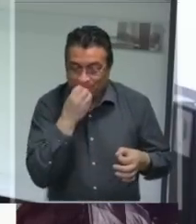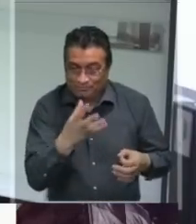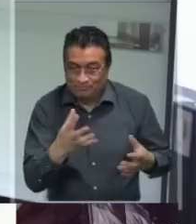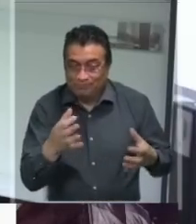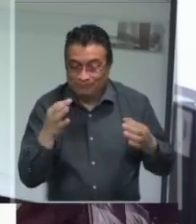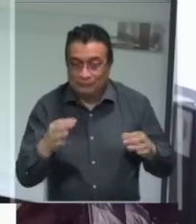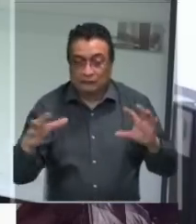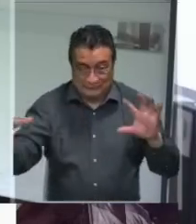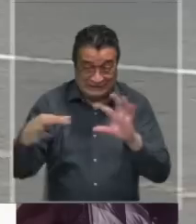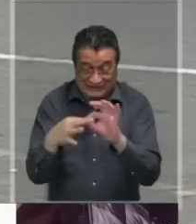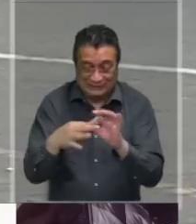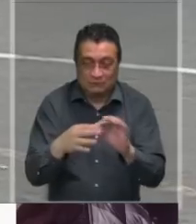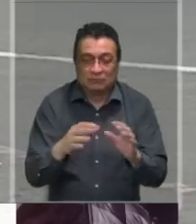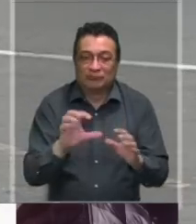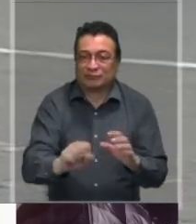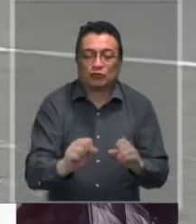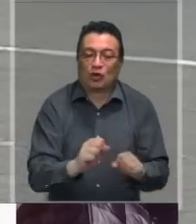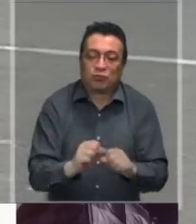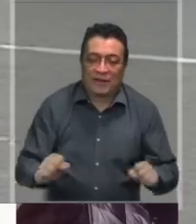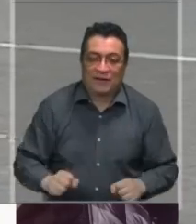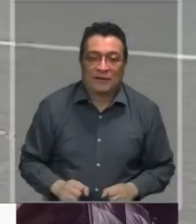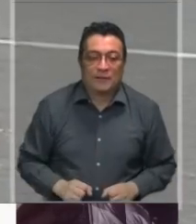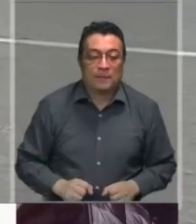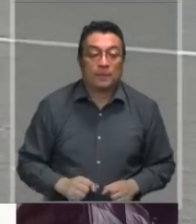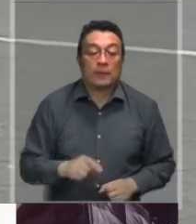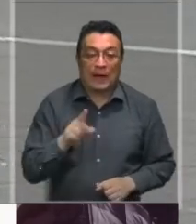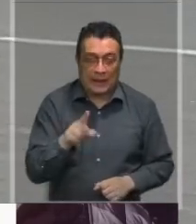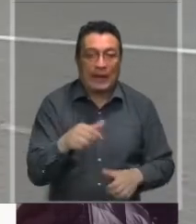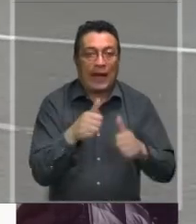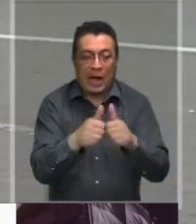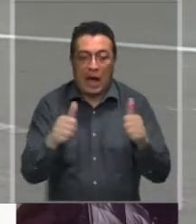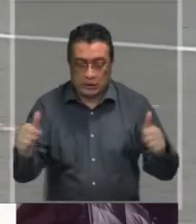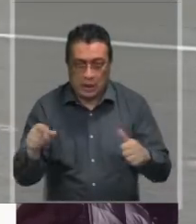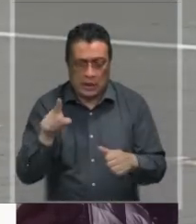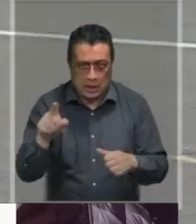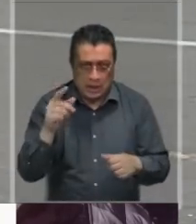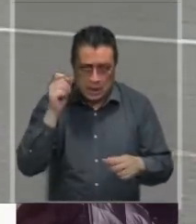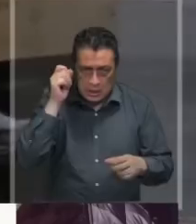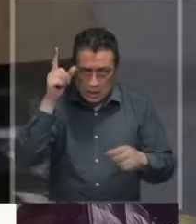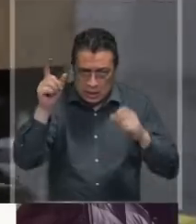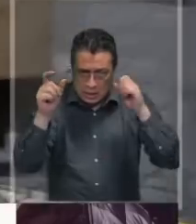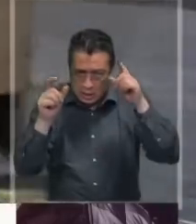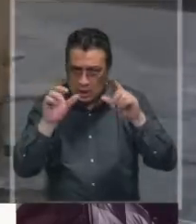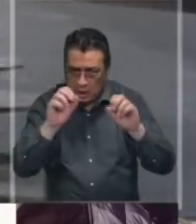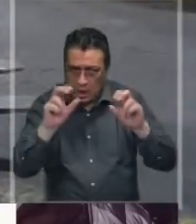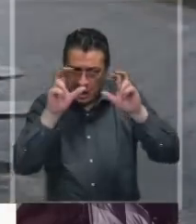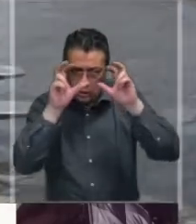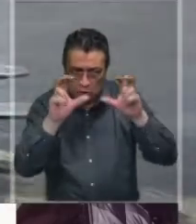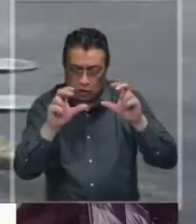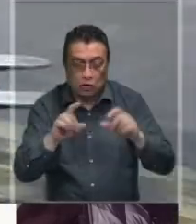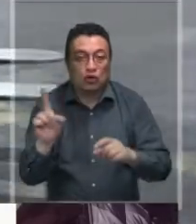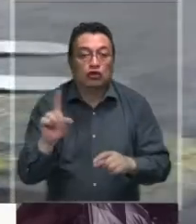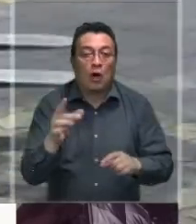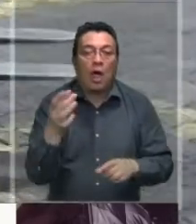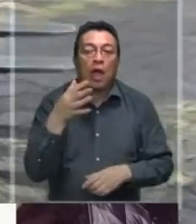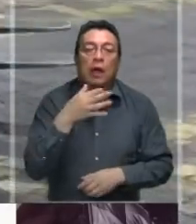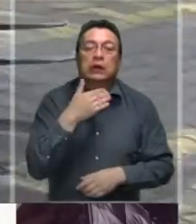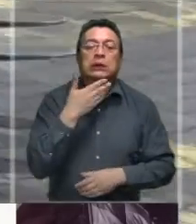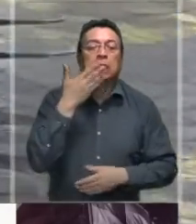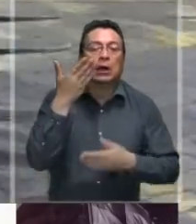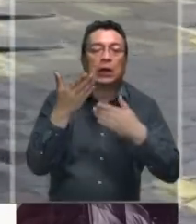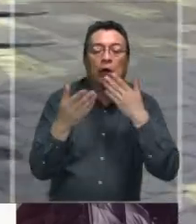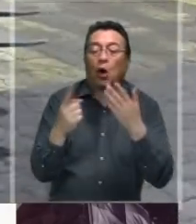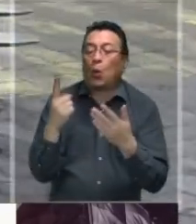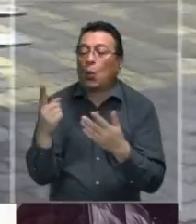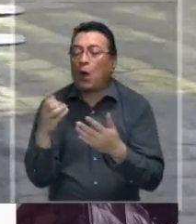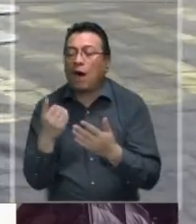forman parte de esos grupos. Por eso las autoridades toman estas señales con atención. Ya no se trata de hechos aislados, de uno